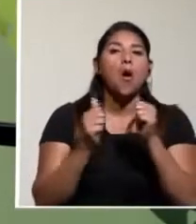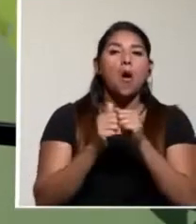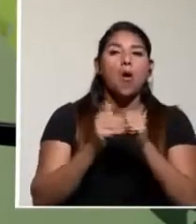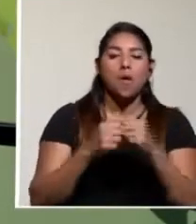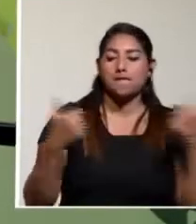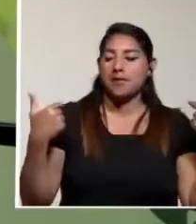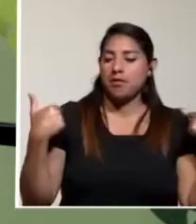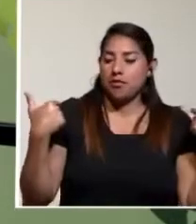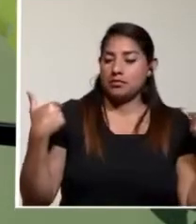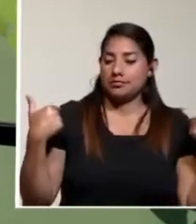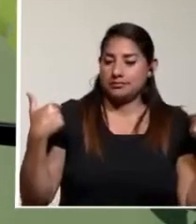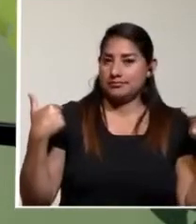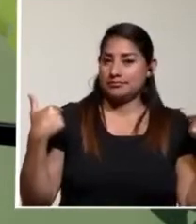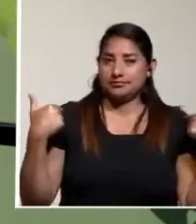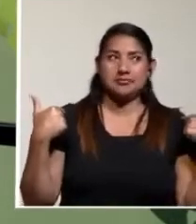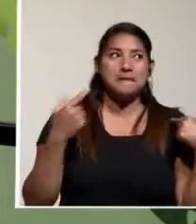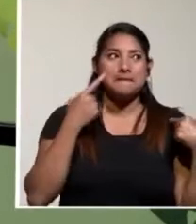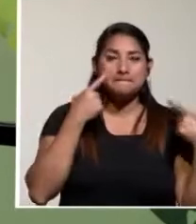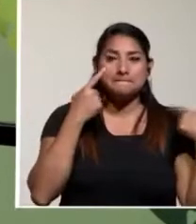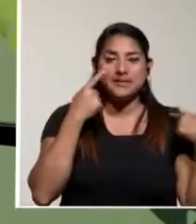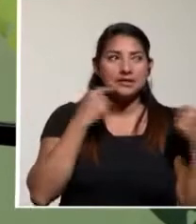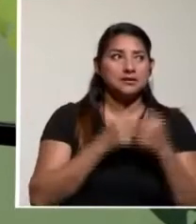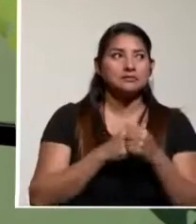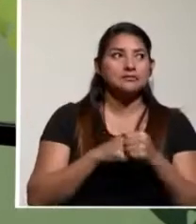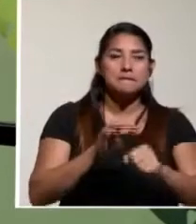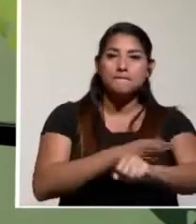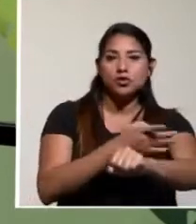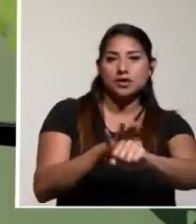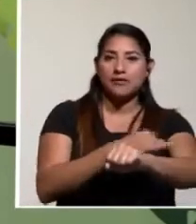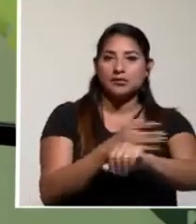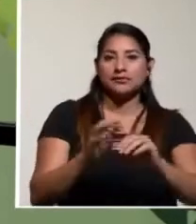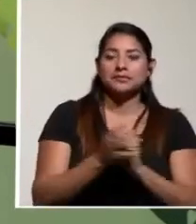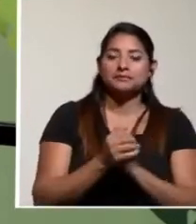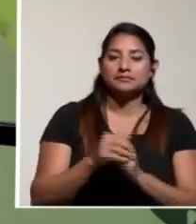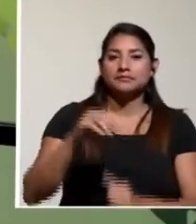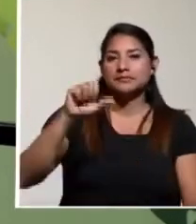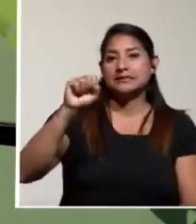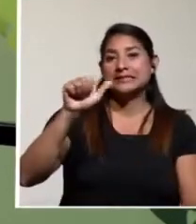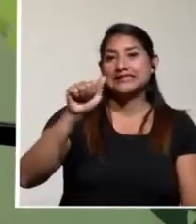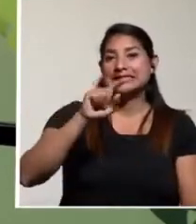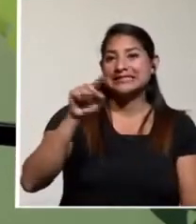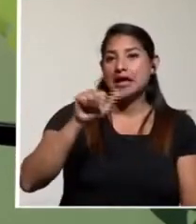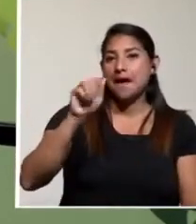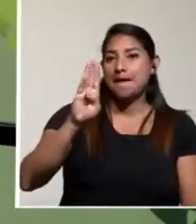los hombros, ¿sí? Esta es la pista que les voy a dar y viene música samba.